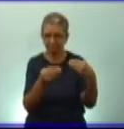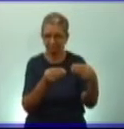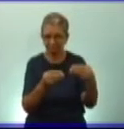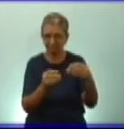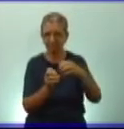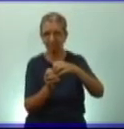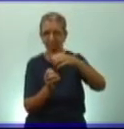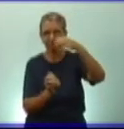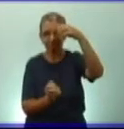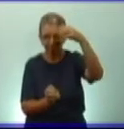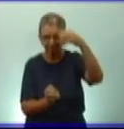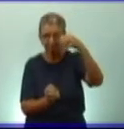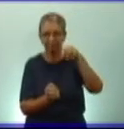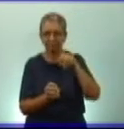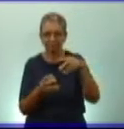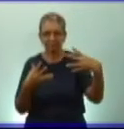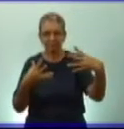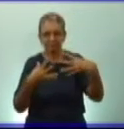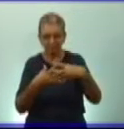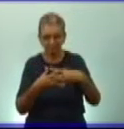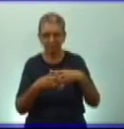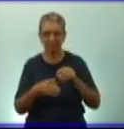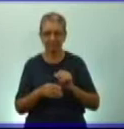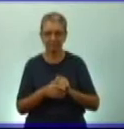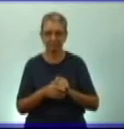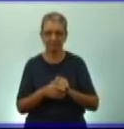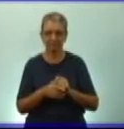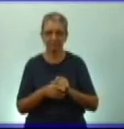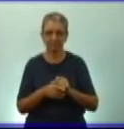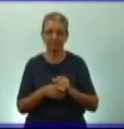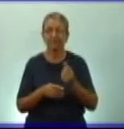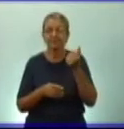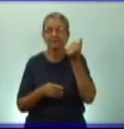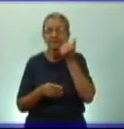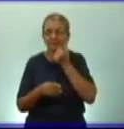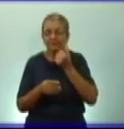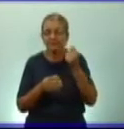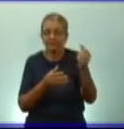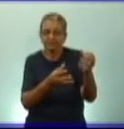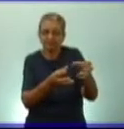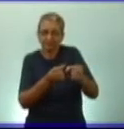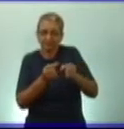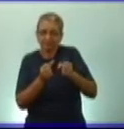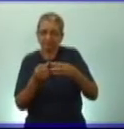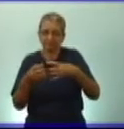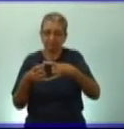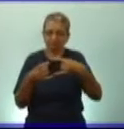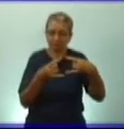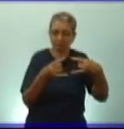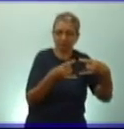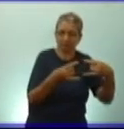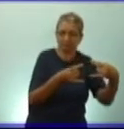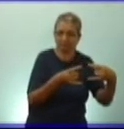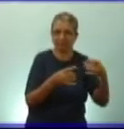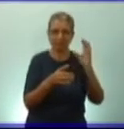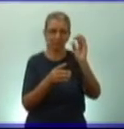¿Por qué? Porque los electrones del enlace son más atraídos por el oxígeno, y ya vimos en encuentros anteriores que es más